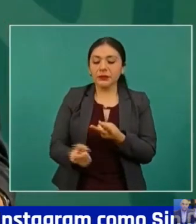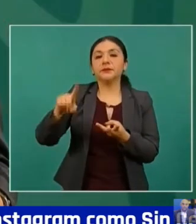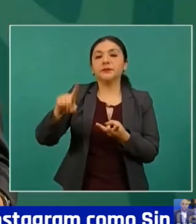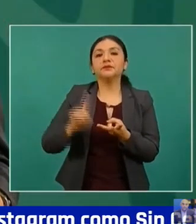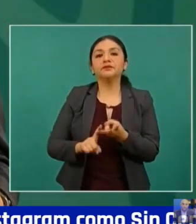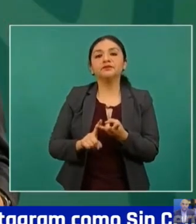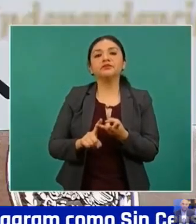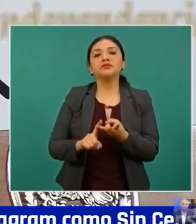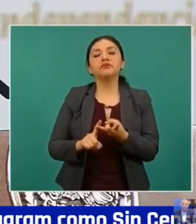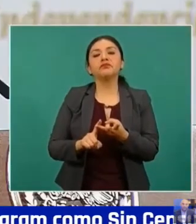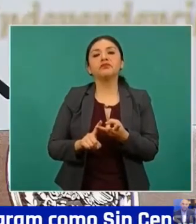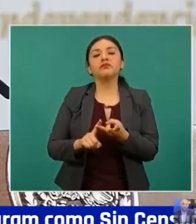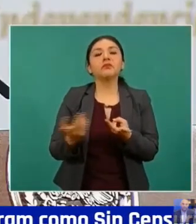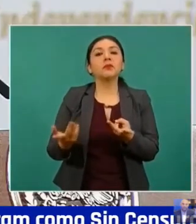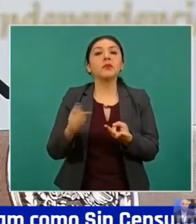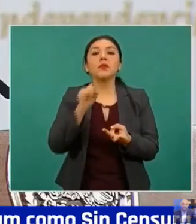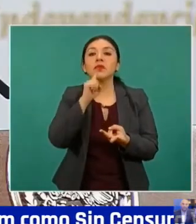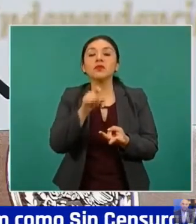se le